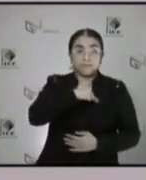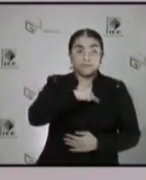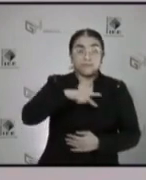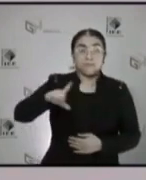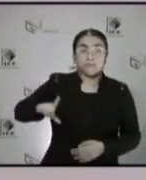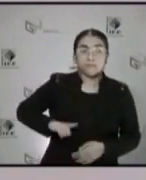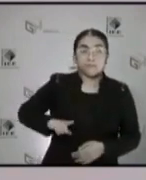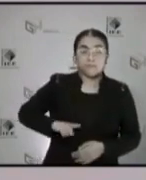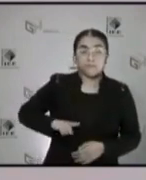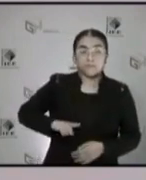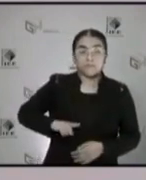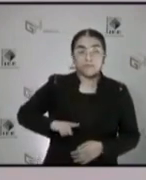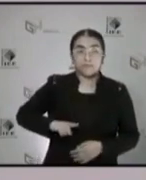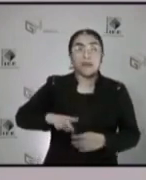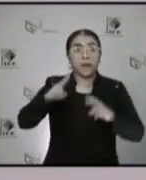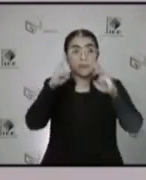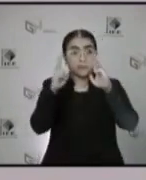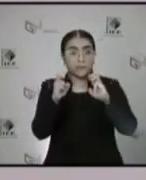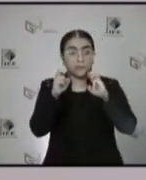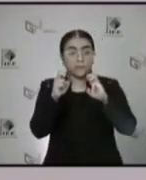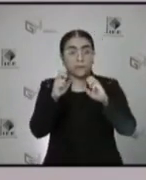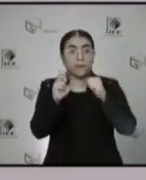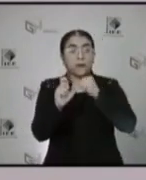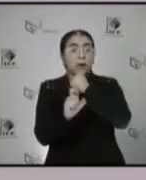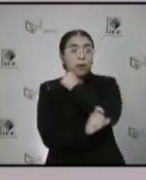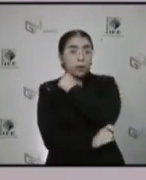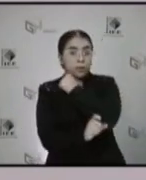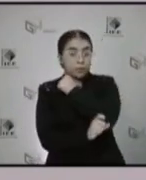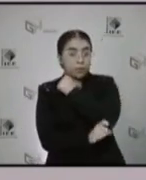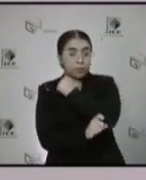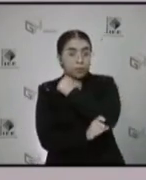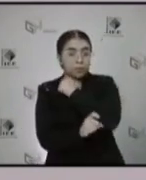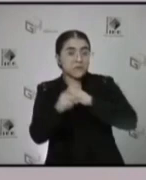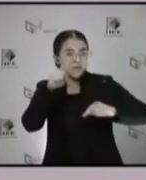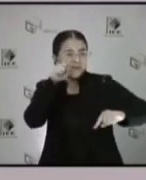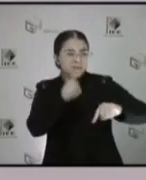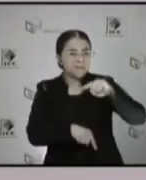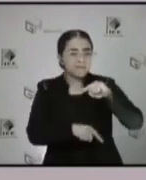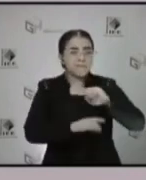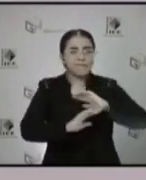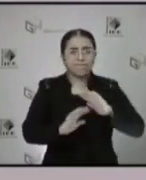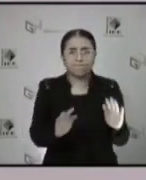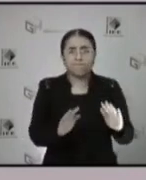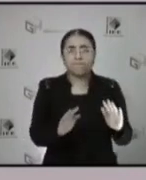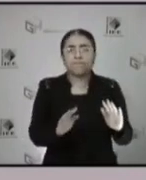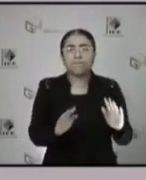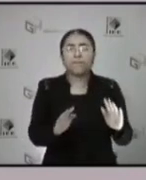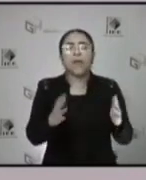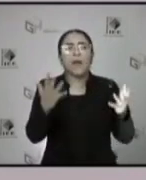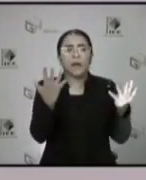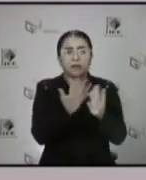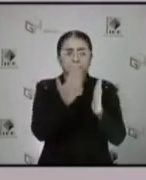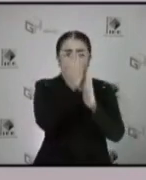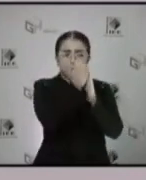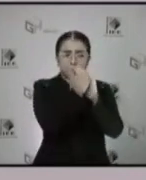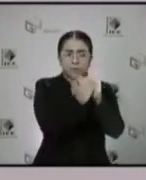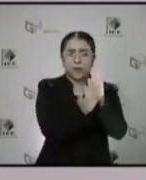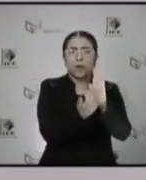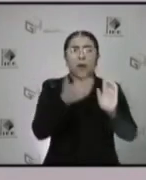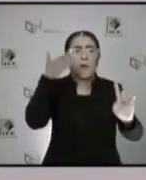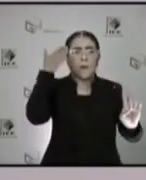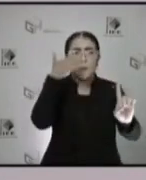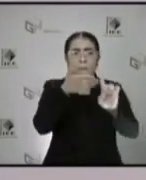gobierno, en el tema de corrupción, llevaremos a cabo unas metas y